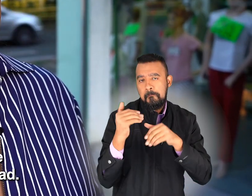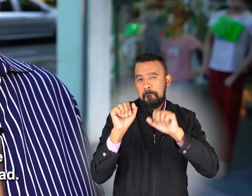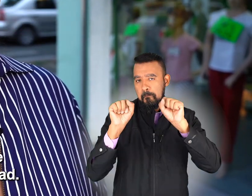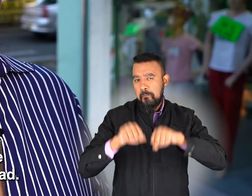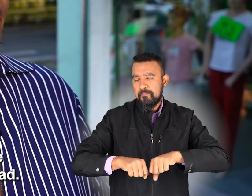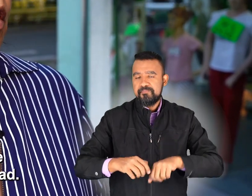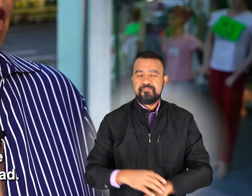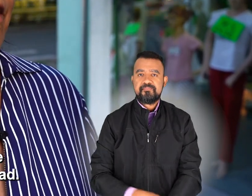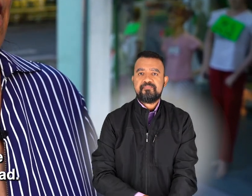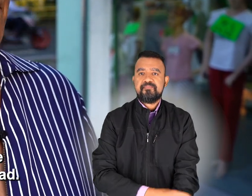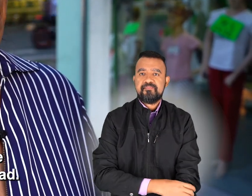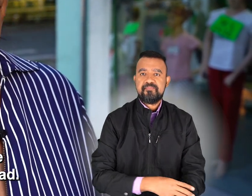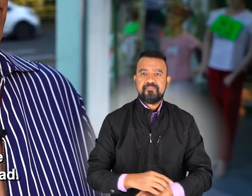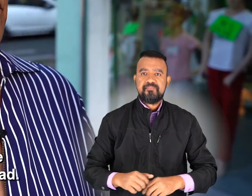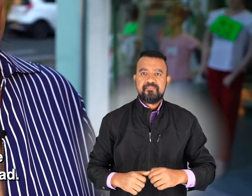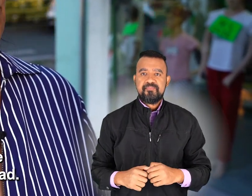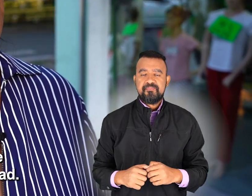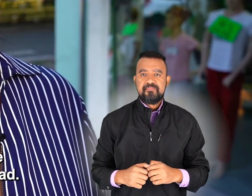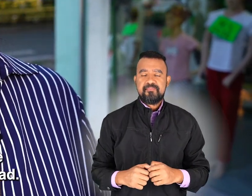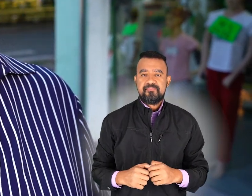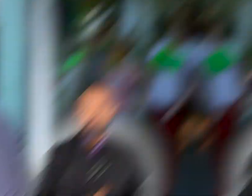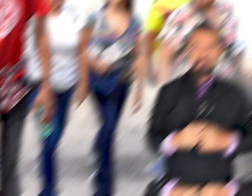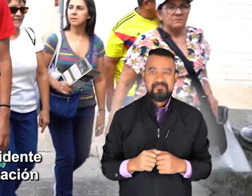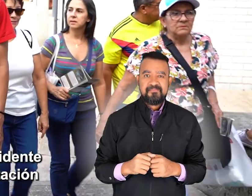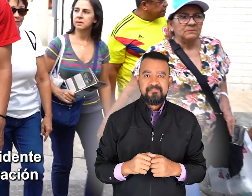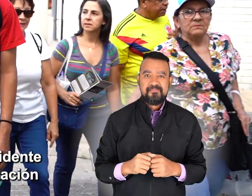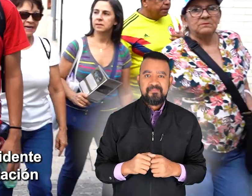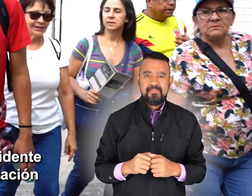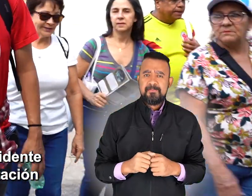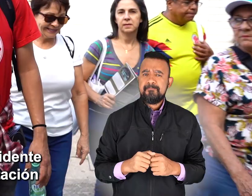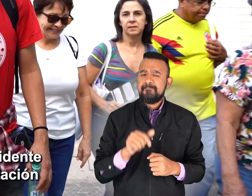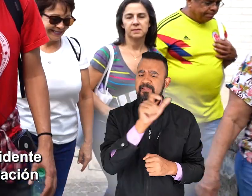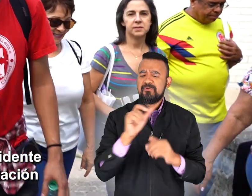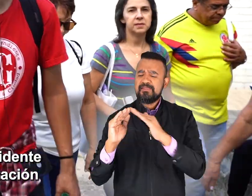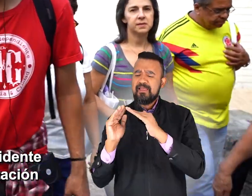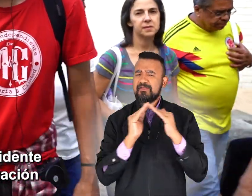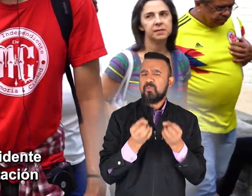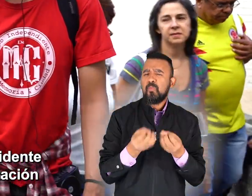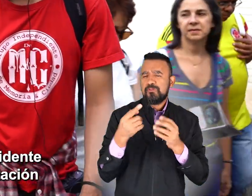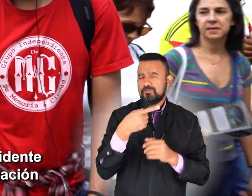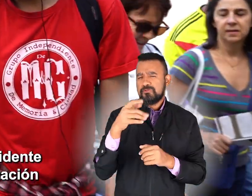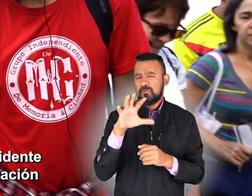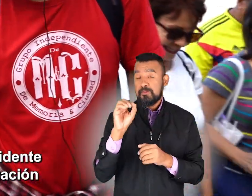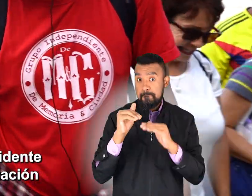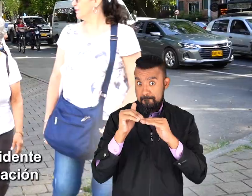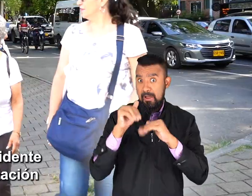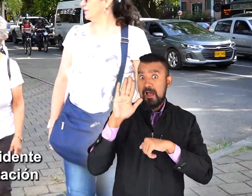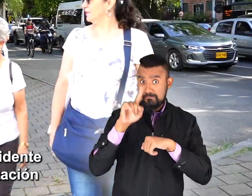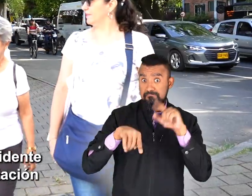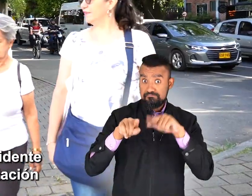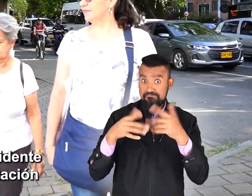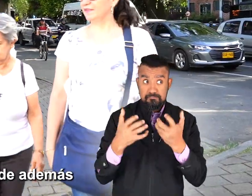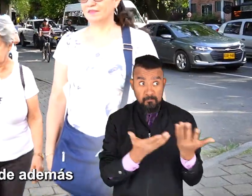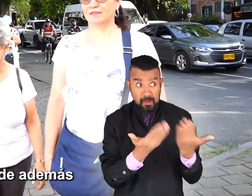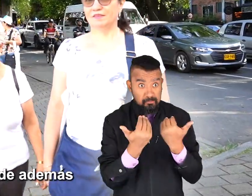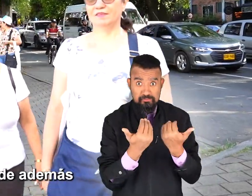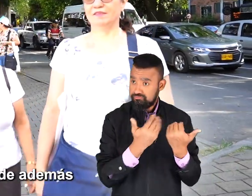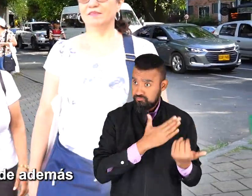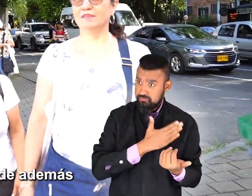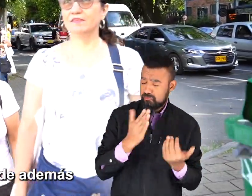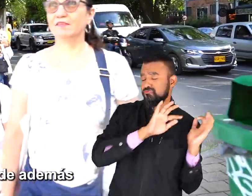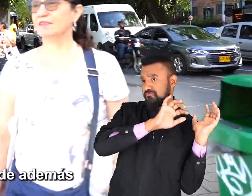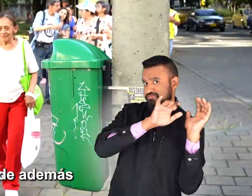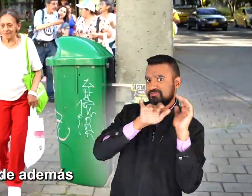desarrollar lo que viene en beneficio de la comunidad. Más de 150 habitantes del occidente de la ciudad aceptaron la invitación que les